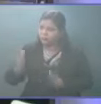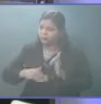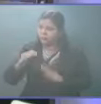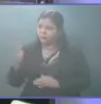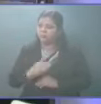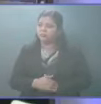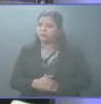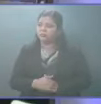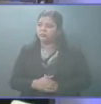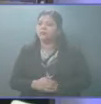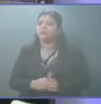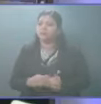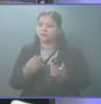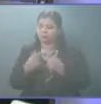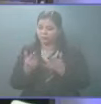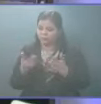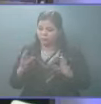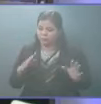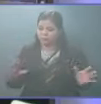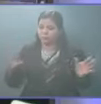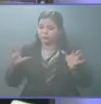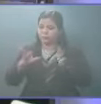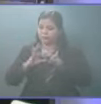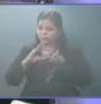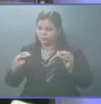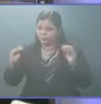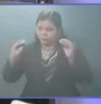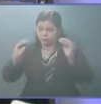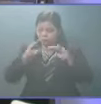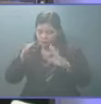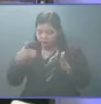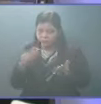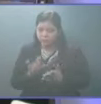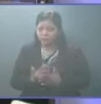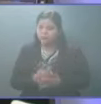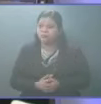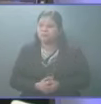servicio médico o servicio de atención en salud. En el caso